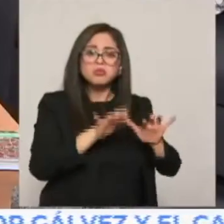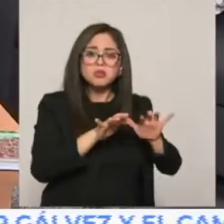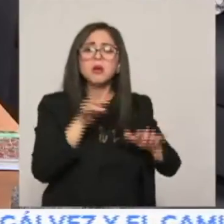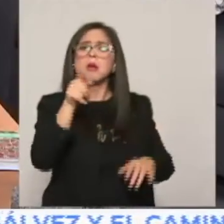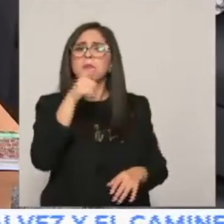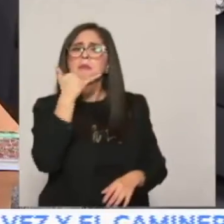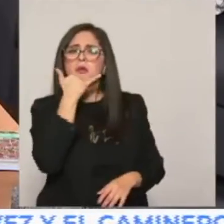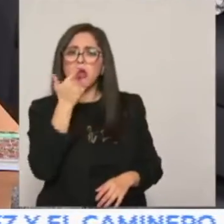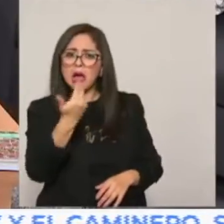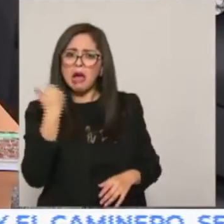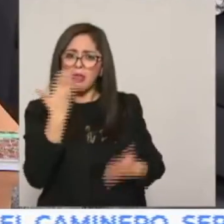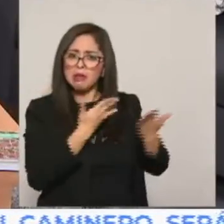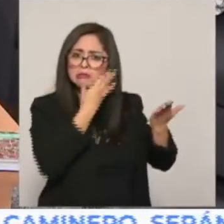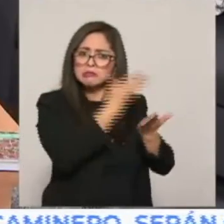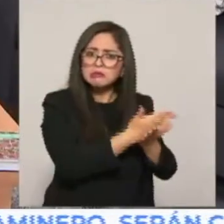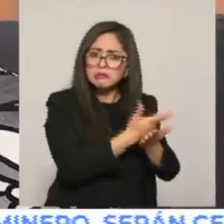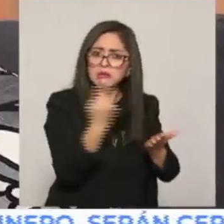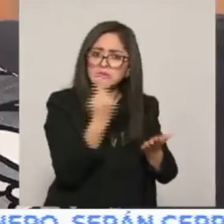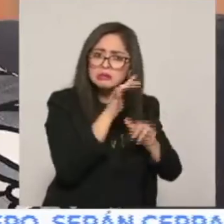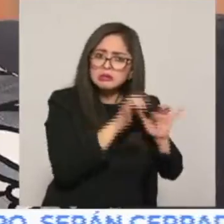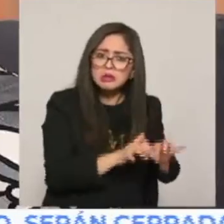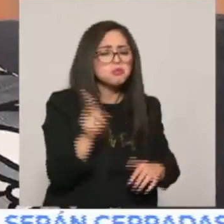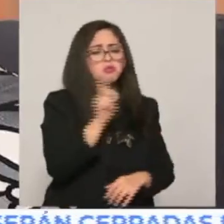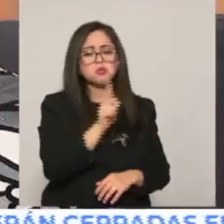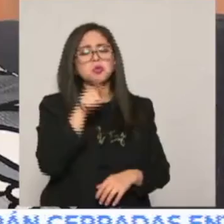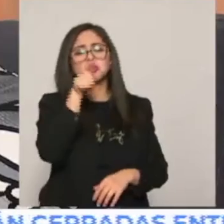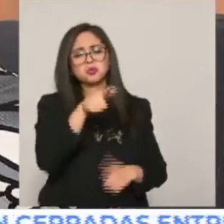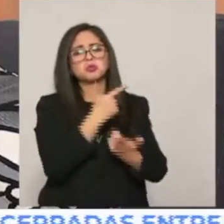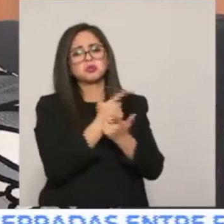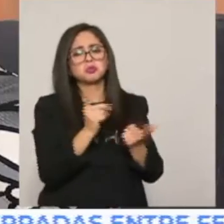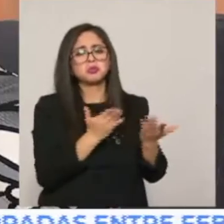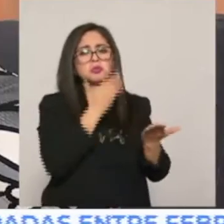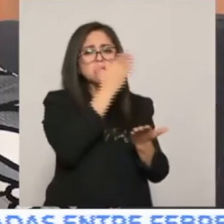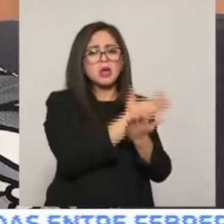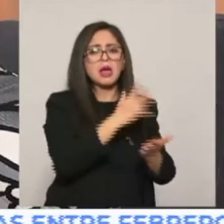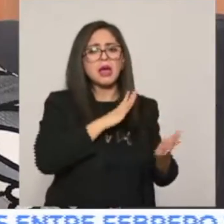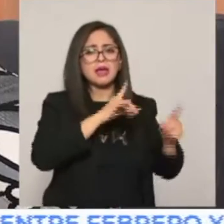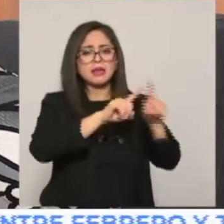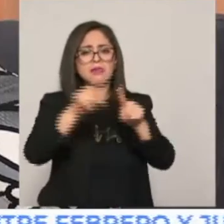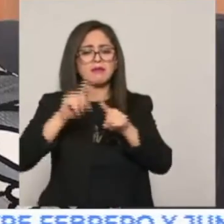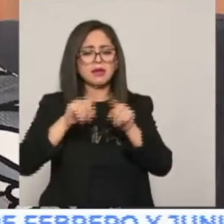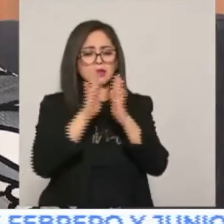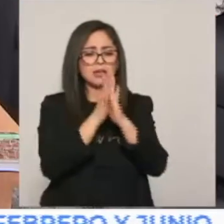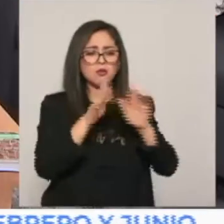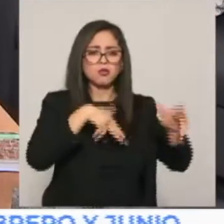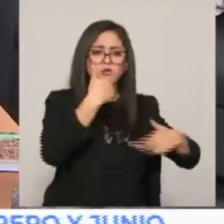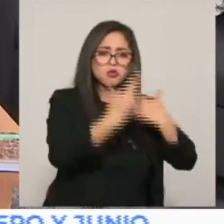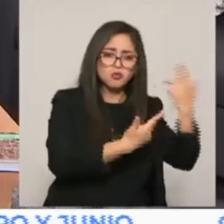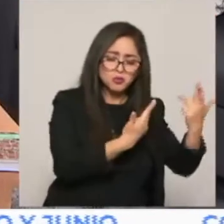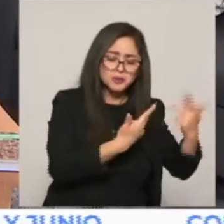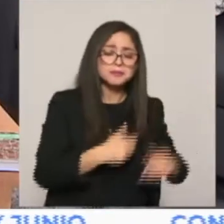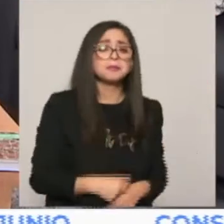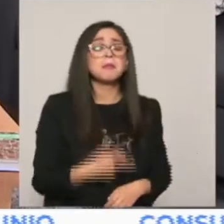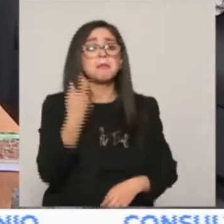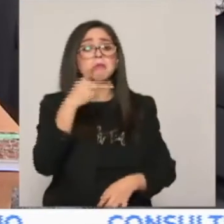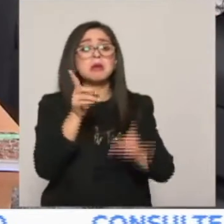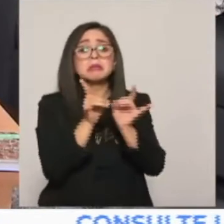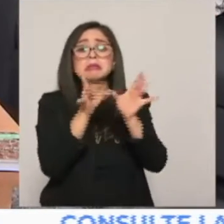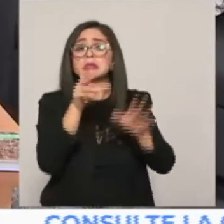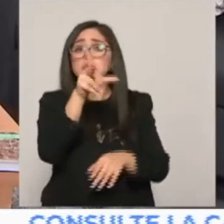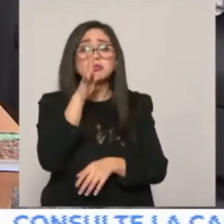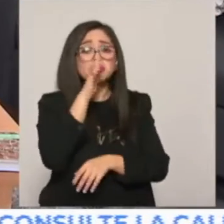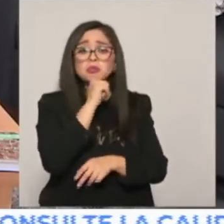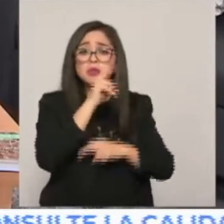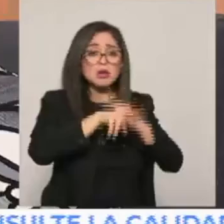No, es solamente llegar, no hay ningún preregistro, llegamos y ahí van a estar disponibles los ejemplares. Y si no pueden acompañarnos mañana, desde luego,